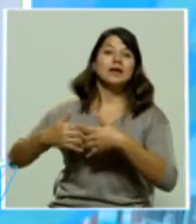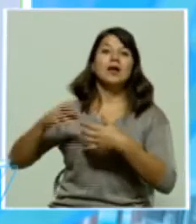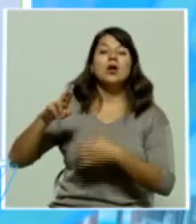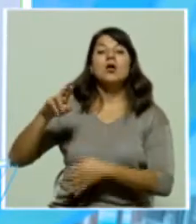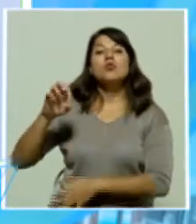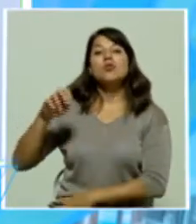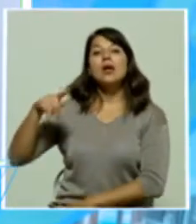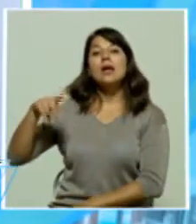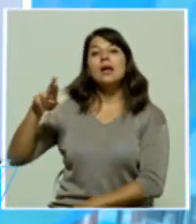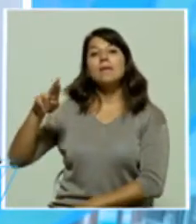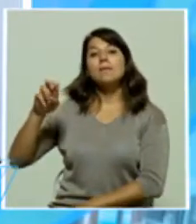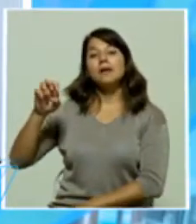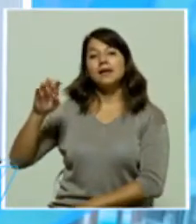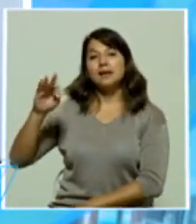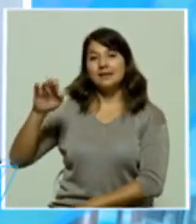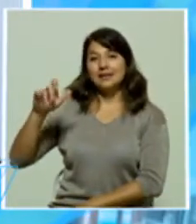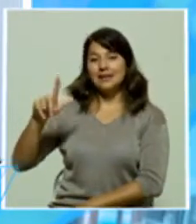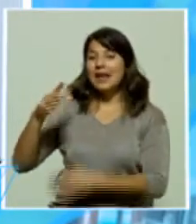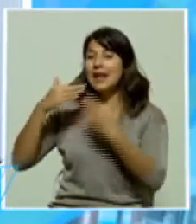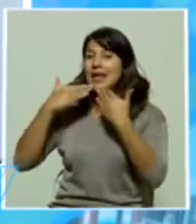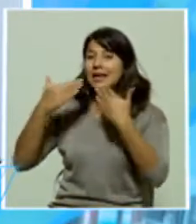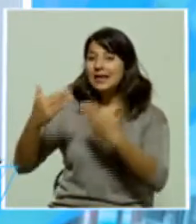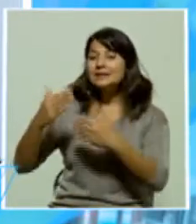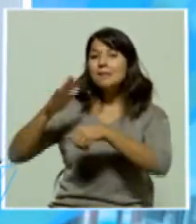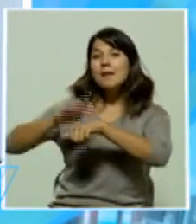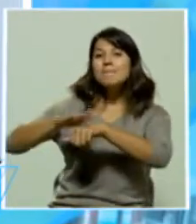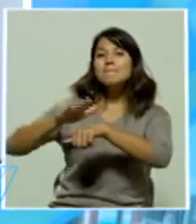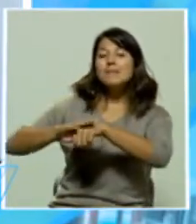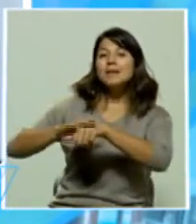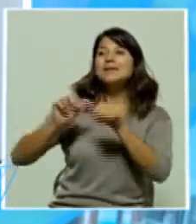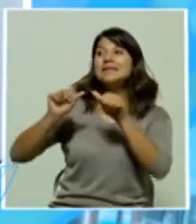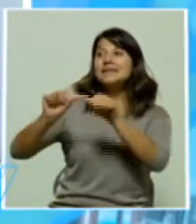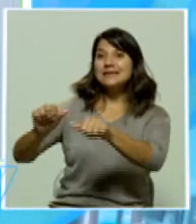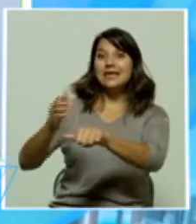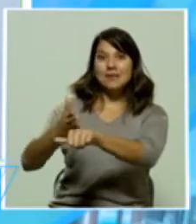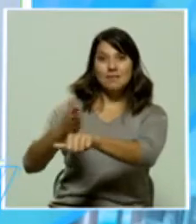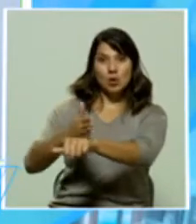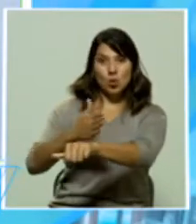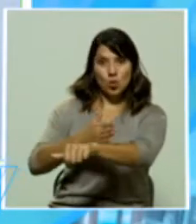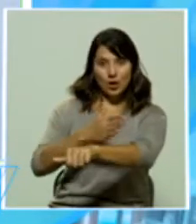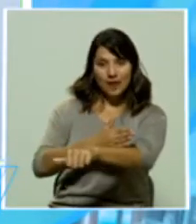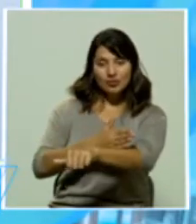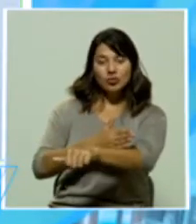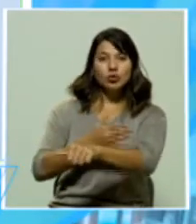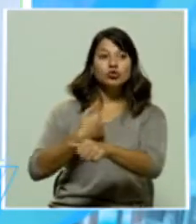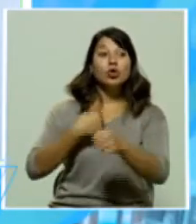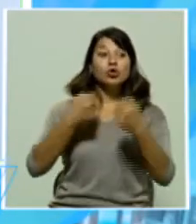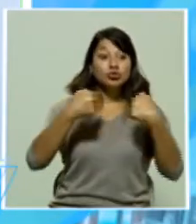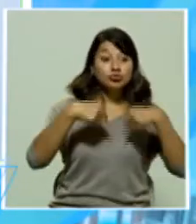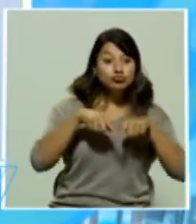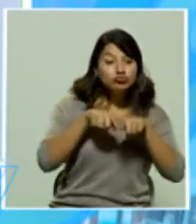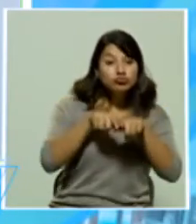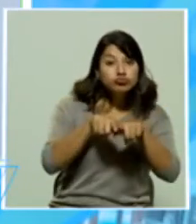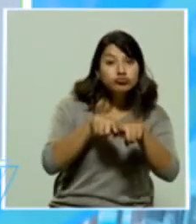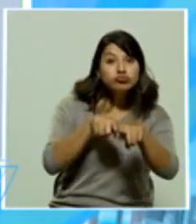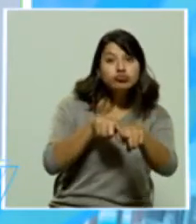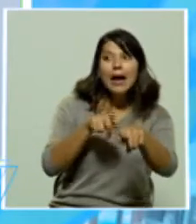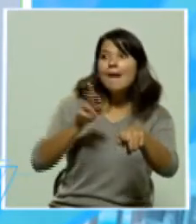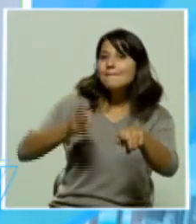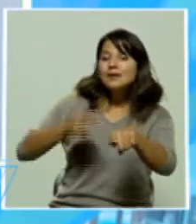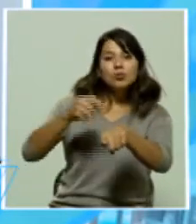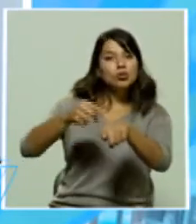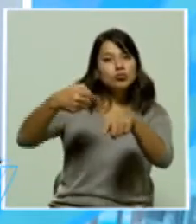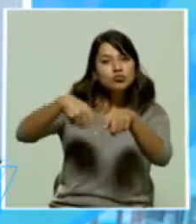y Central de Radios, que me permitiera también seguir creciendo en otro ámbito profesional mientras pues sigo